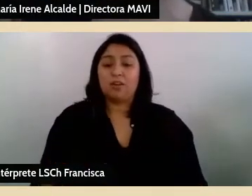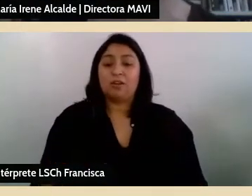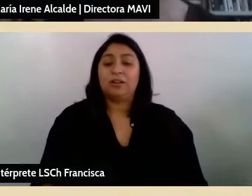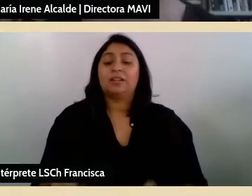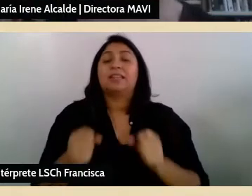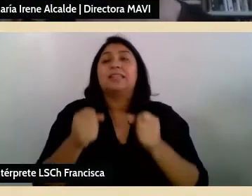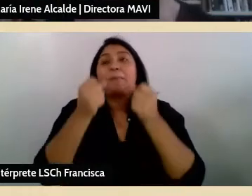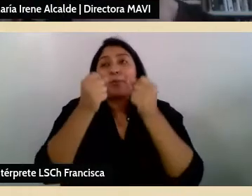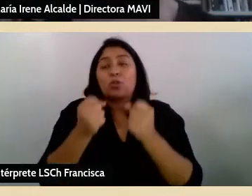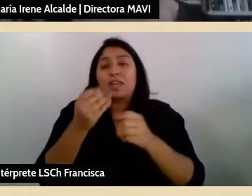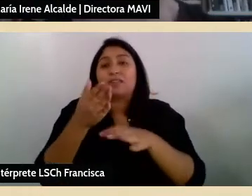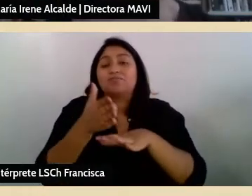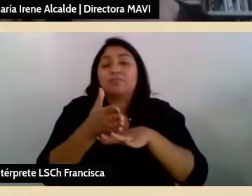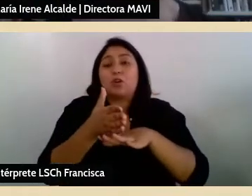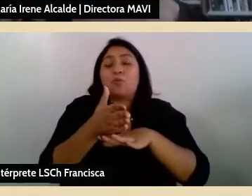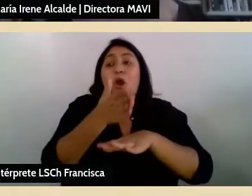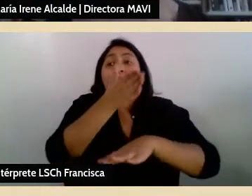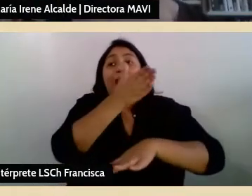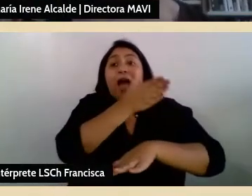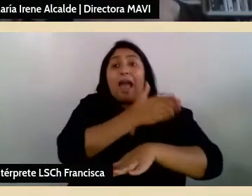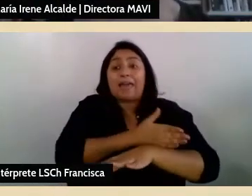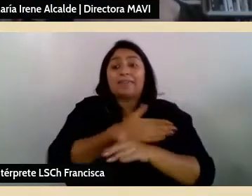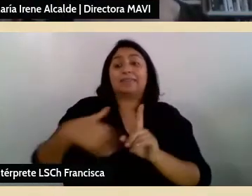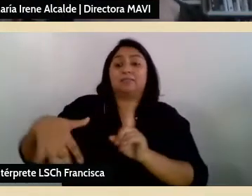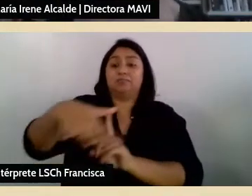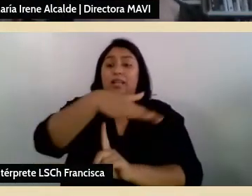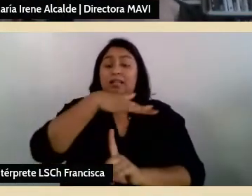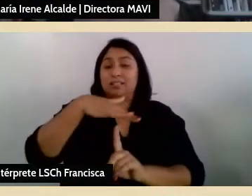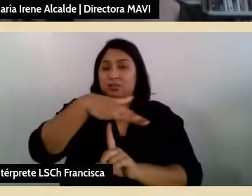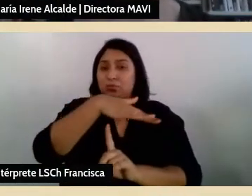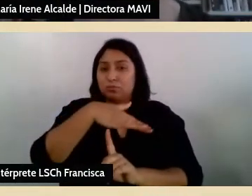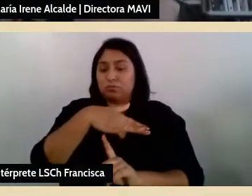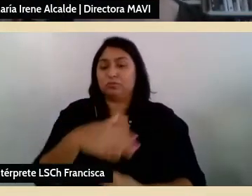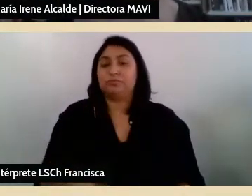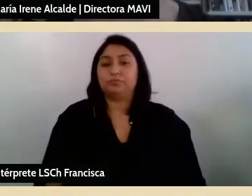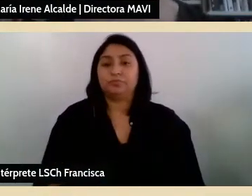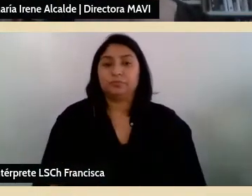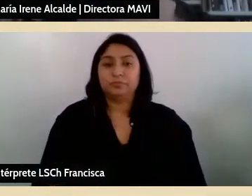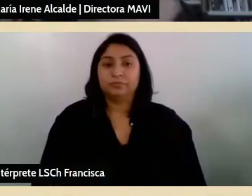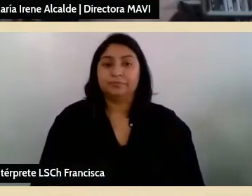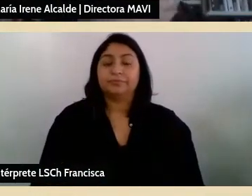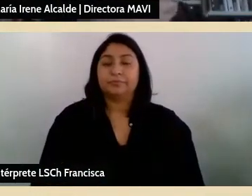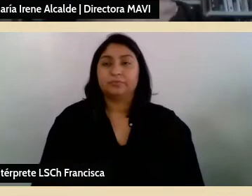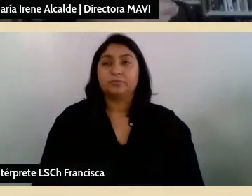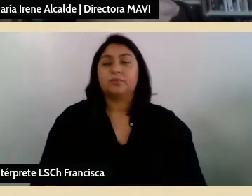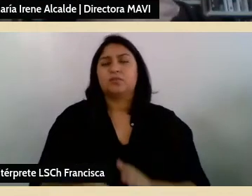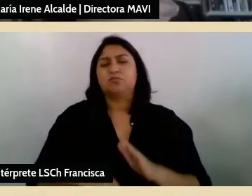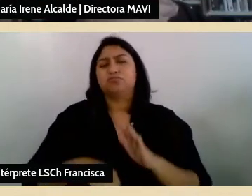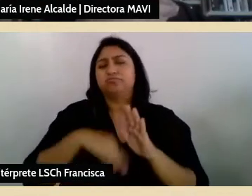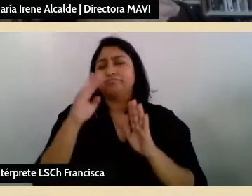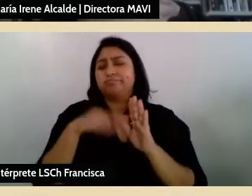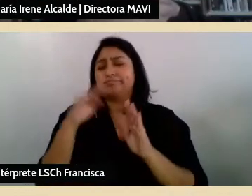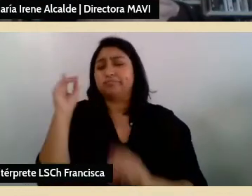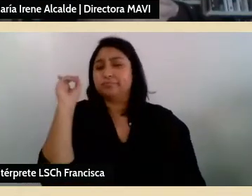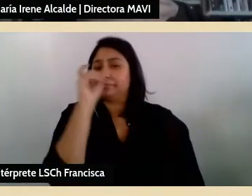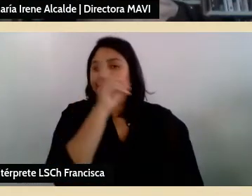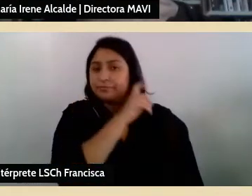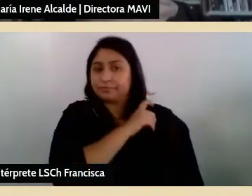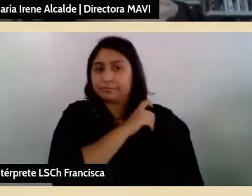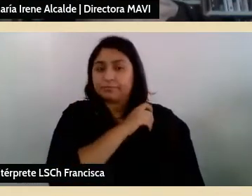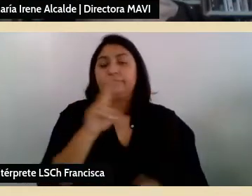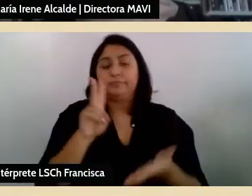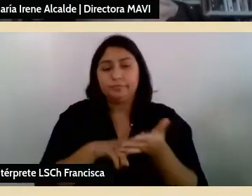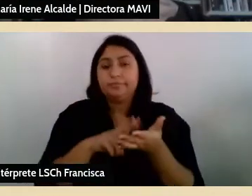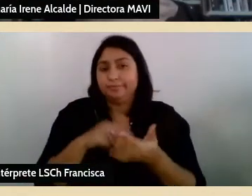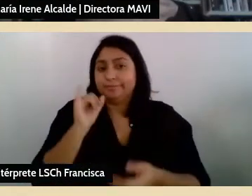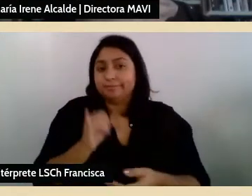anticiparnos a las situaciones. Ha sido bien difícil, la verdad es que ha sido bien